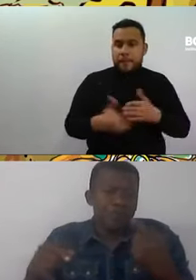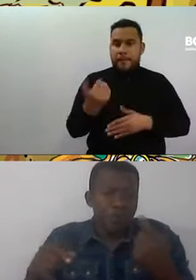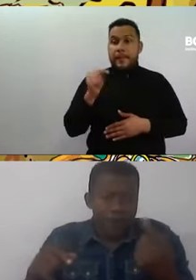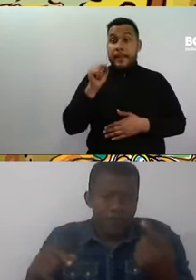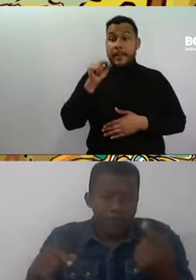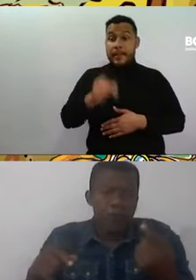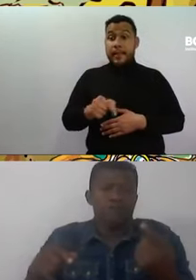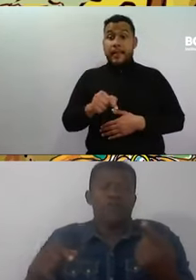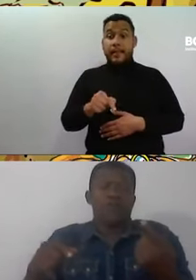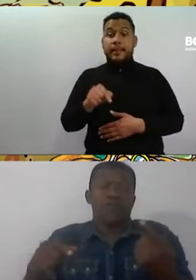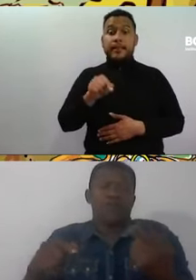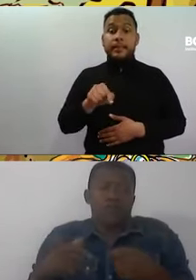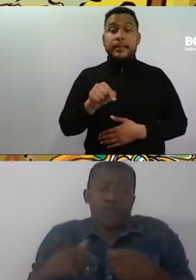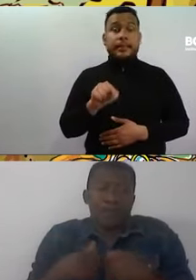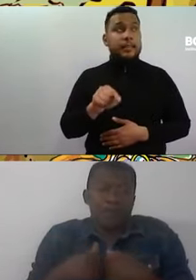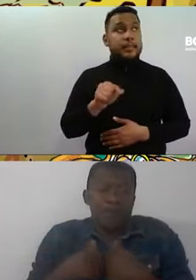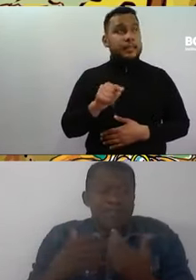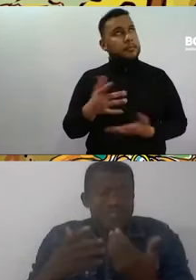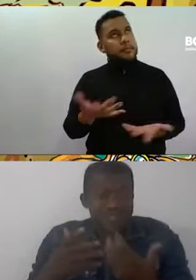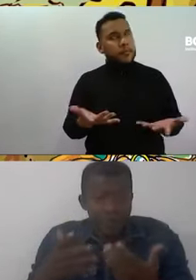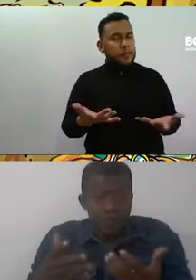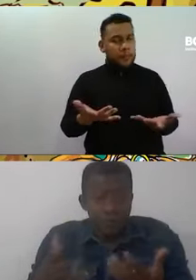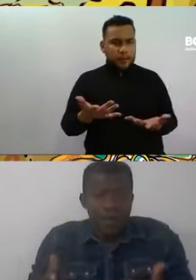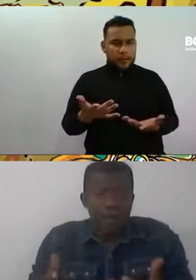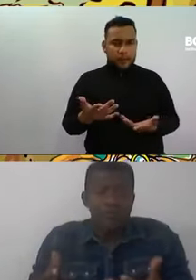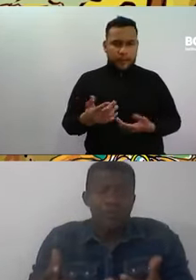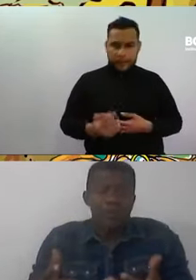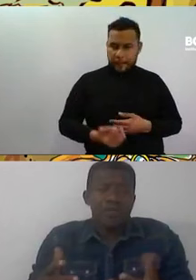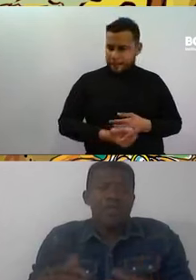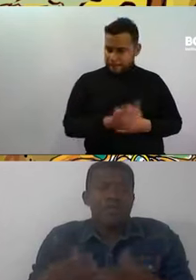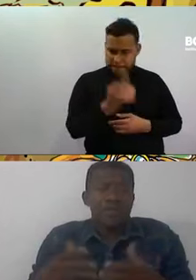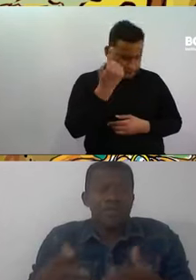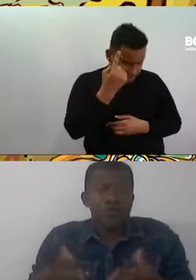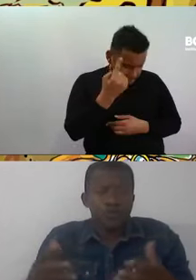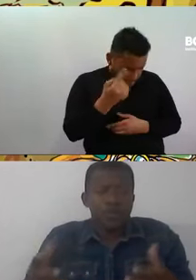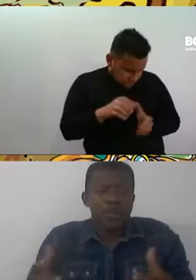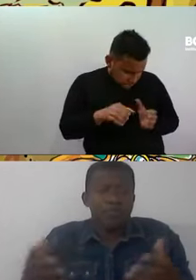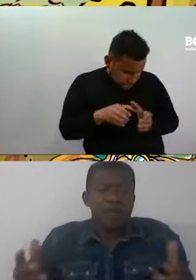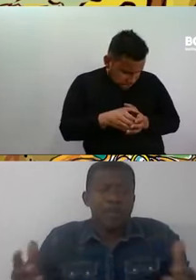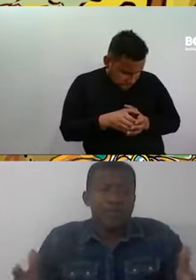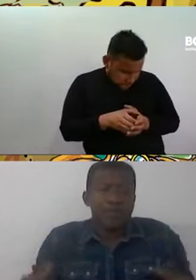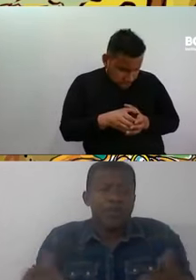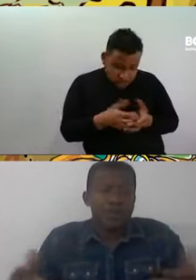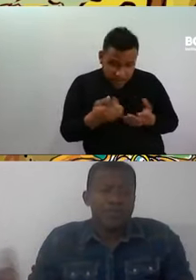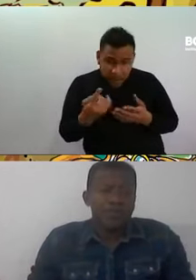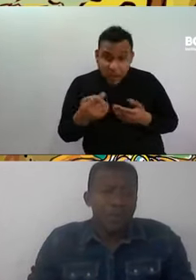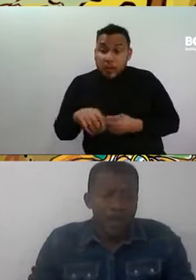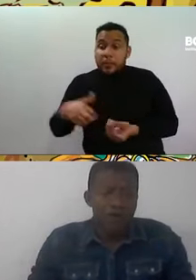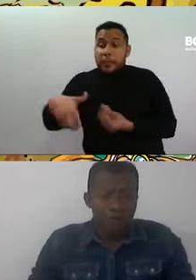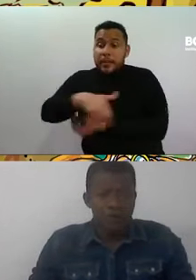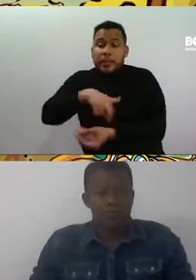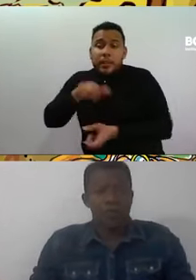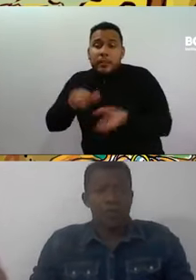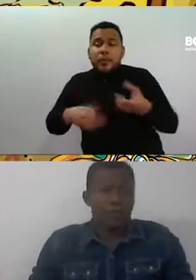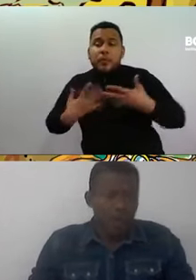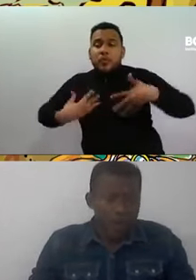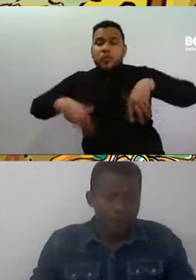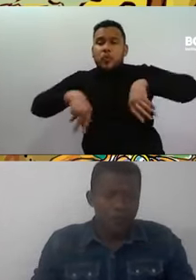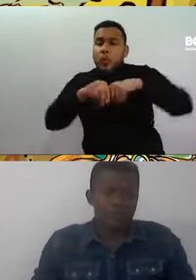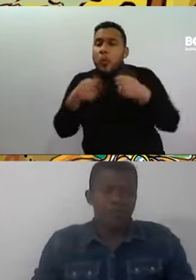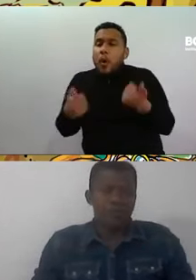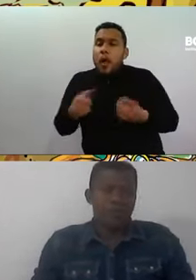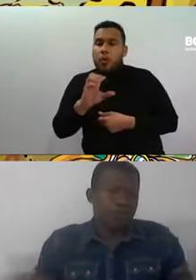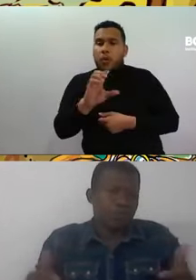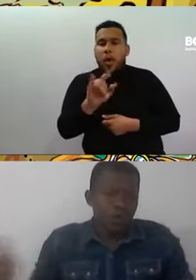el cuadro, o sea, la primera célula del tejido social palenquero es el cuadro, o